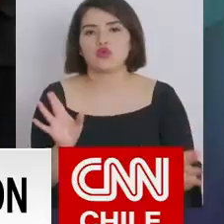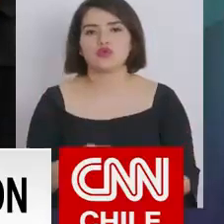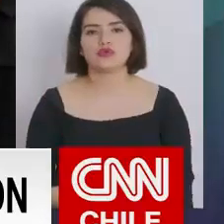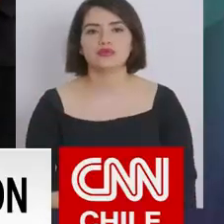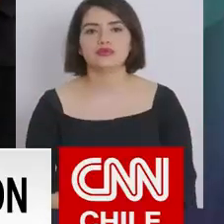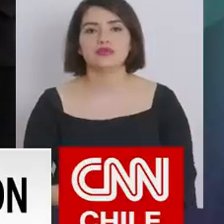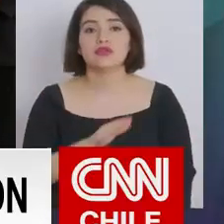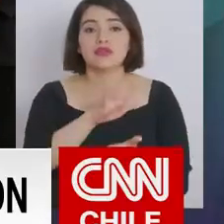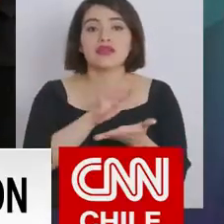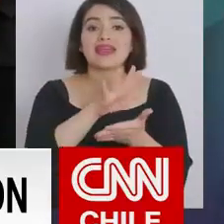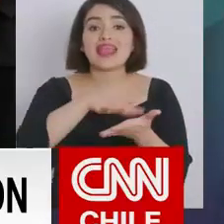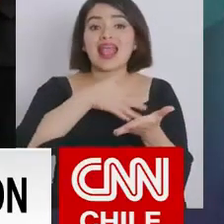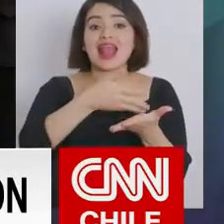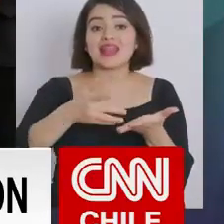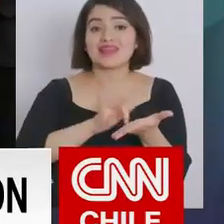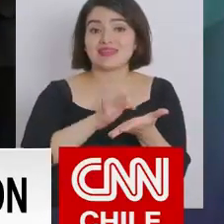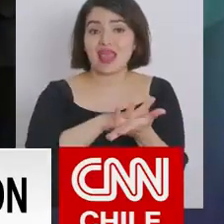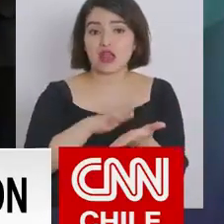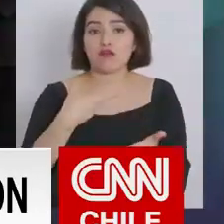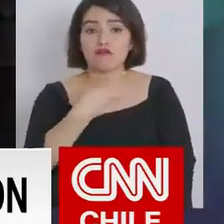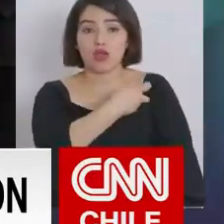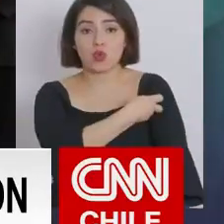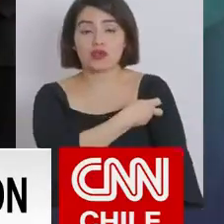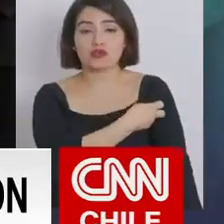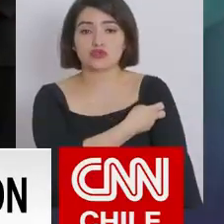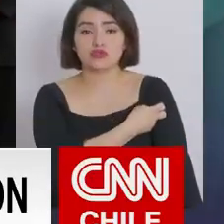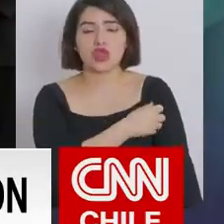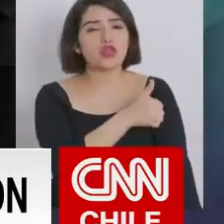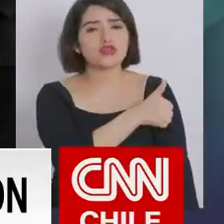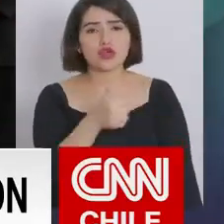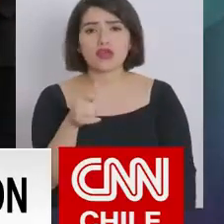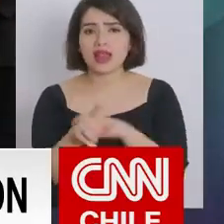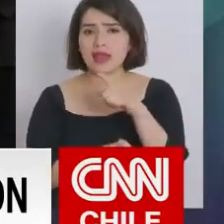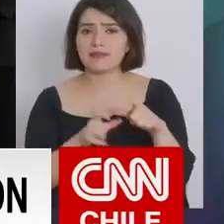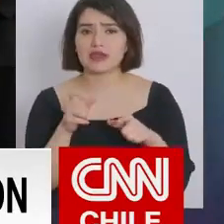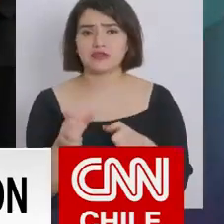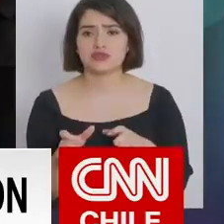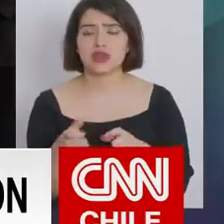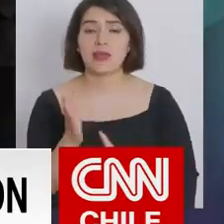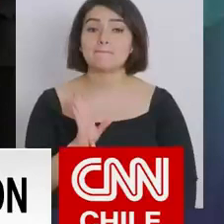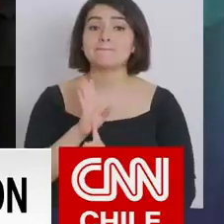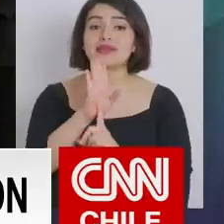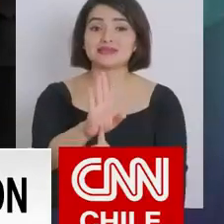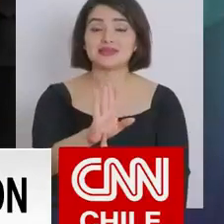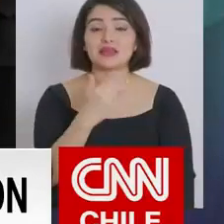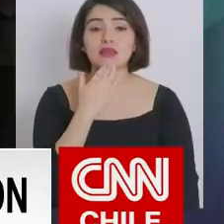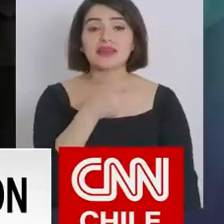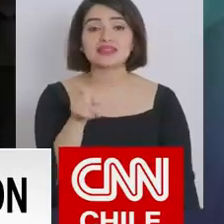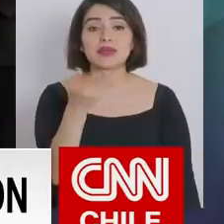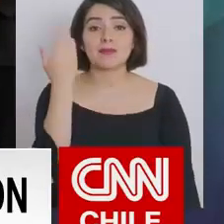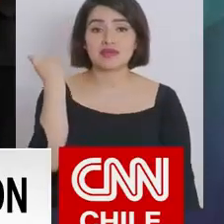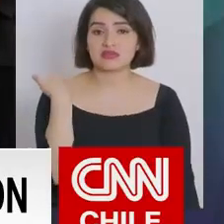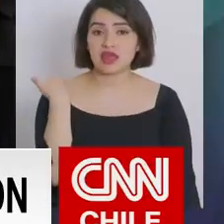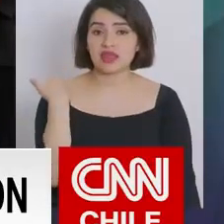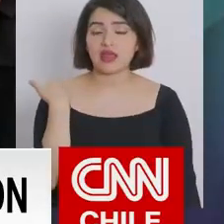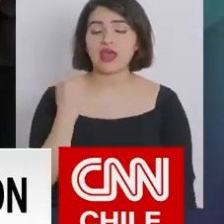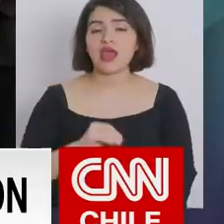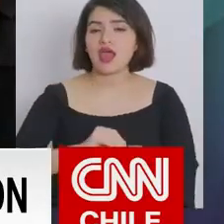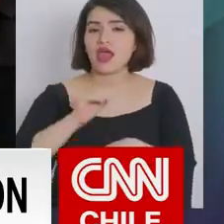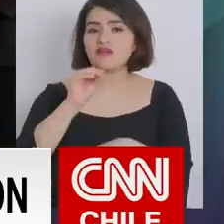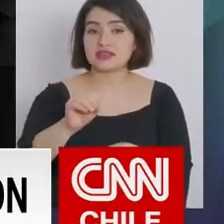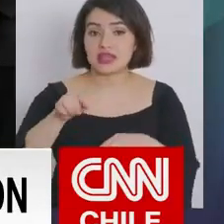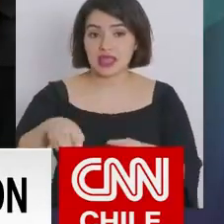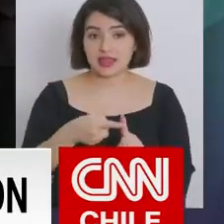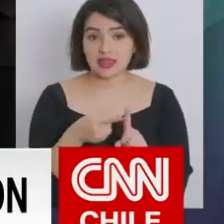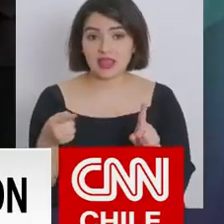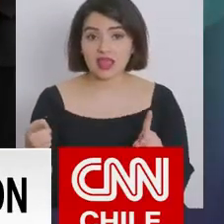ese calendario de vacunación que está disponible para absolutamente todas las personas, que fue presentado además la semana pasada, indicaba que durante estos